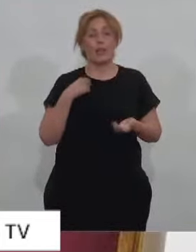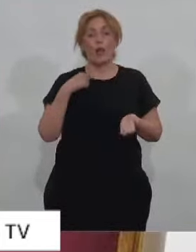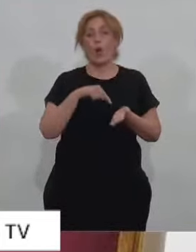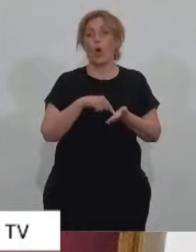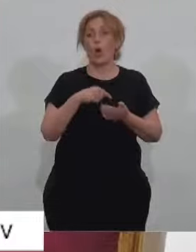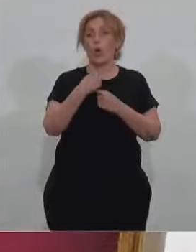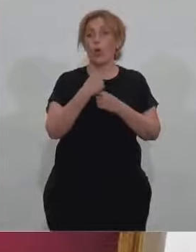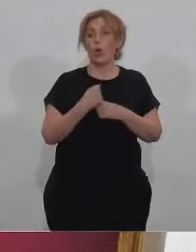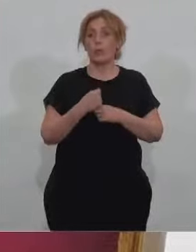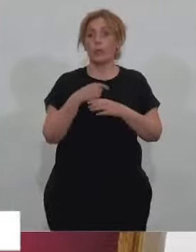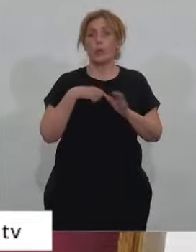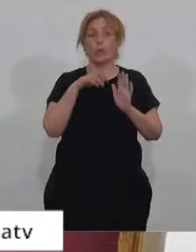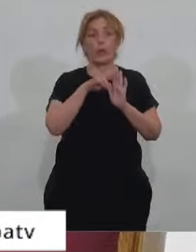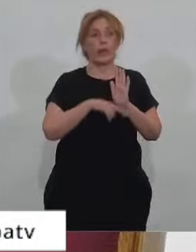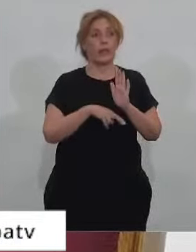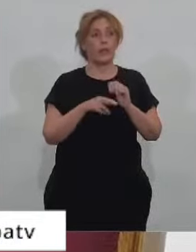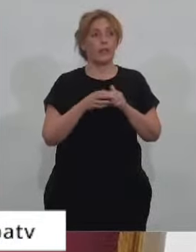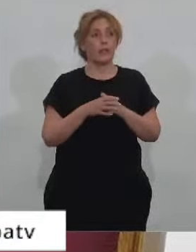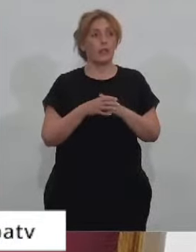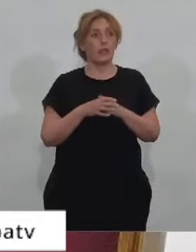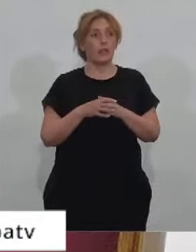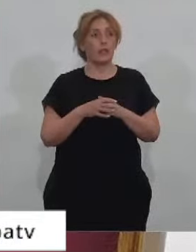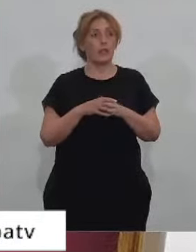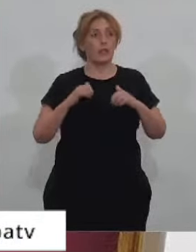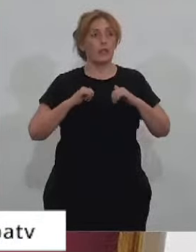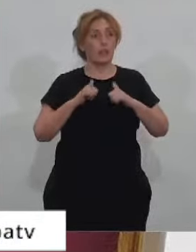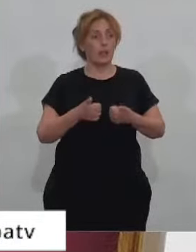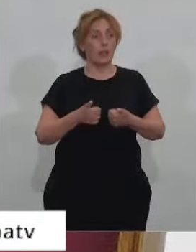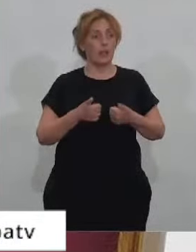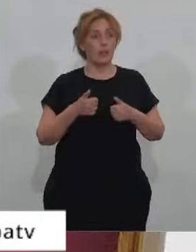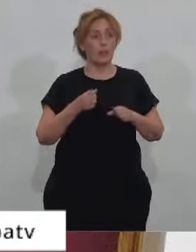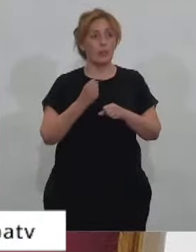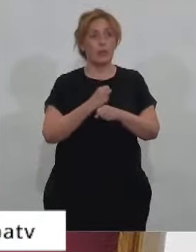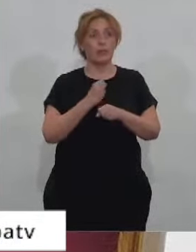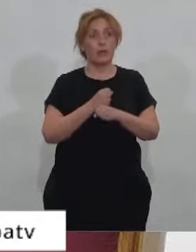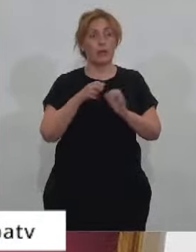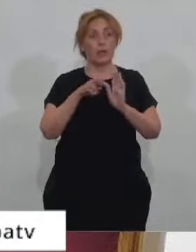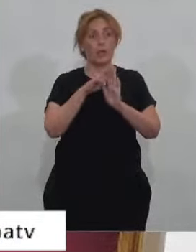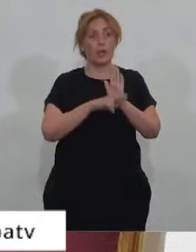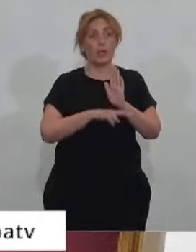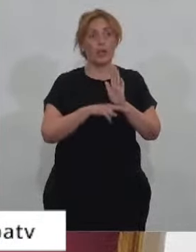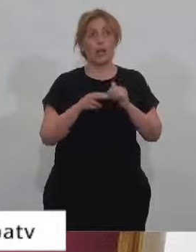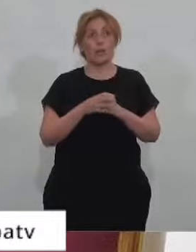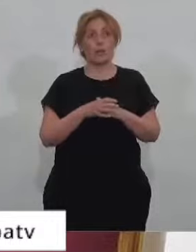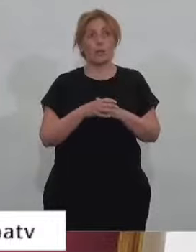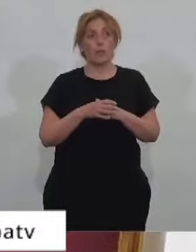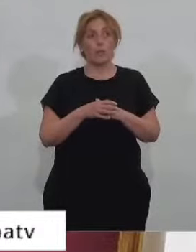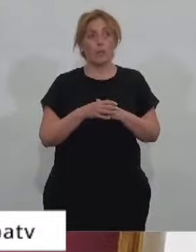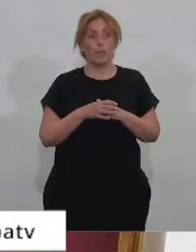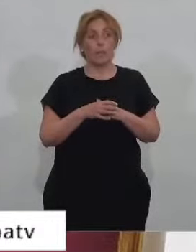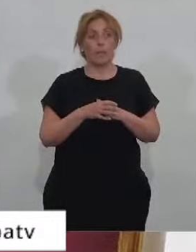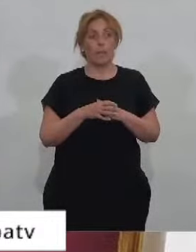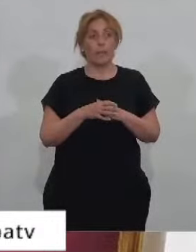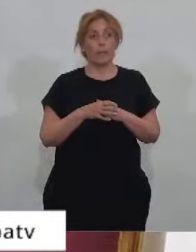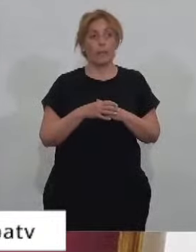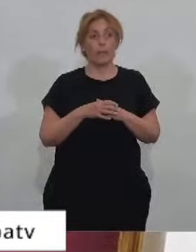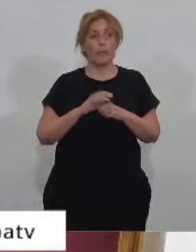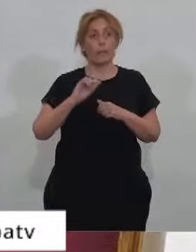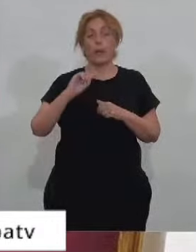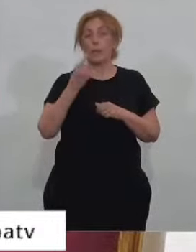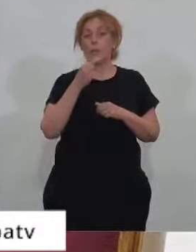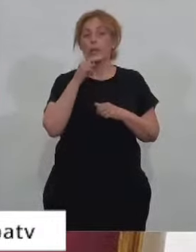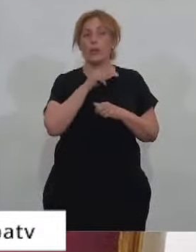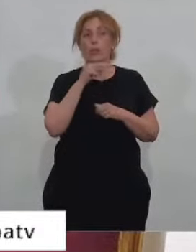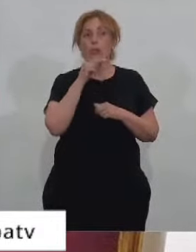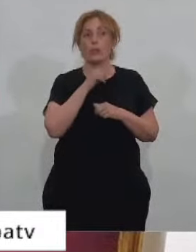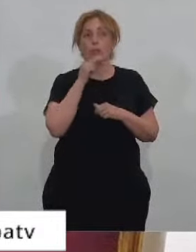mano a la obra a trabajar con el reglamento. Un reglamento al cual, a primero de octubre, creo recordar, imagínense, entramos en